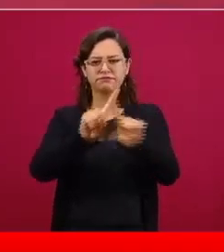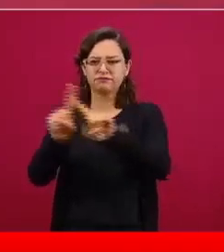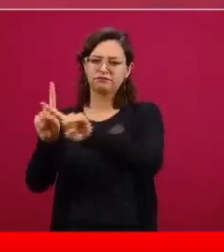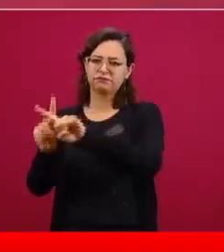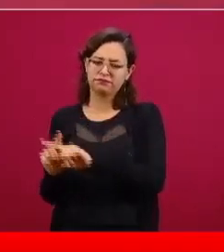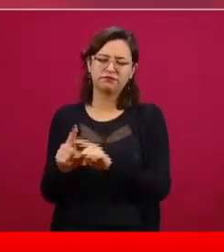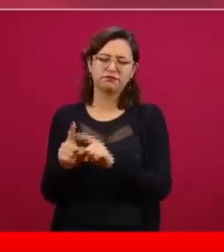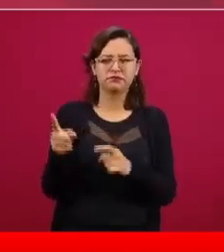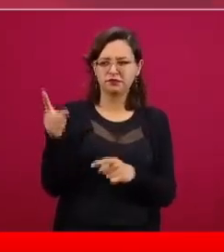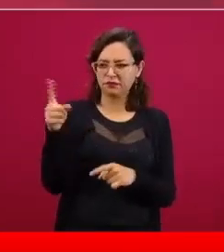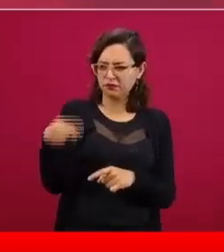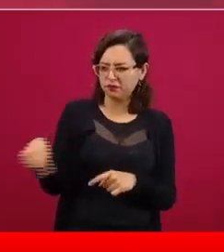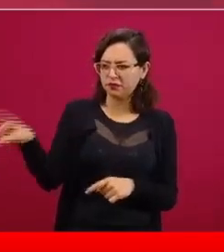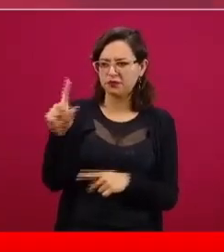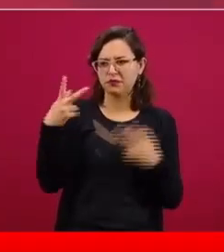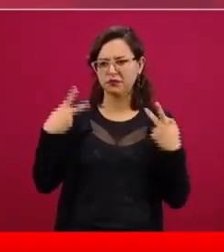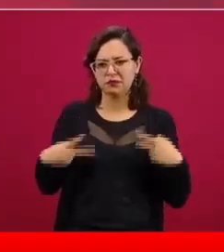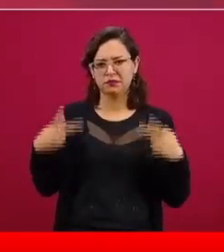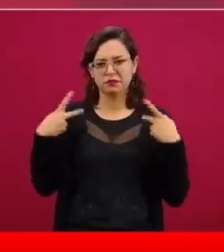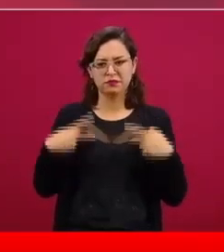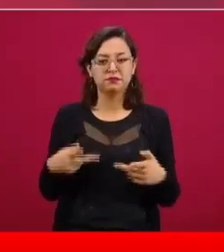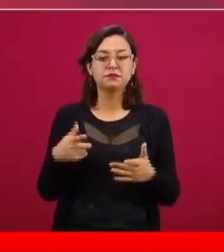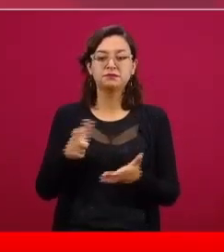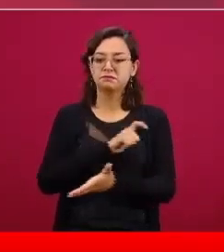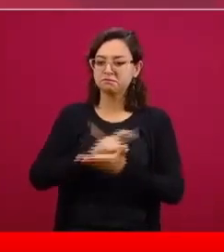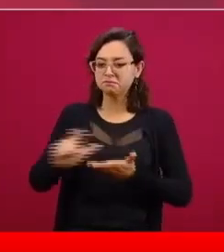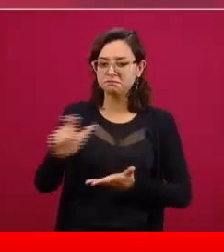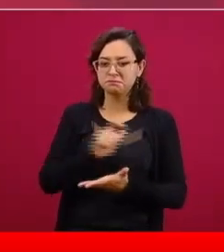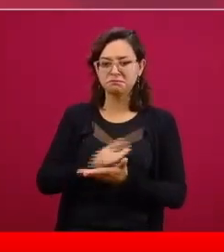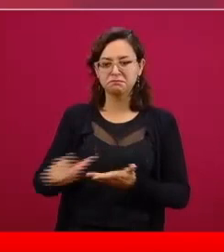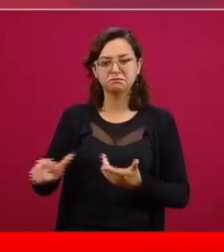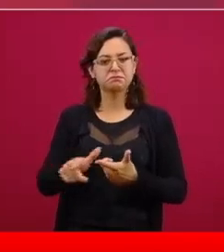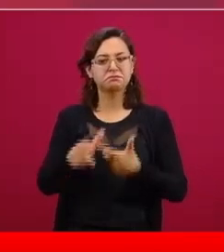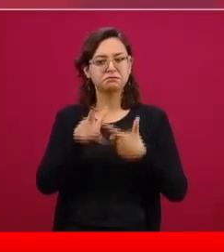pagar a sus trabajadores,